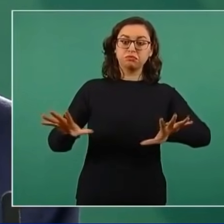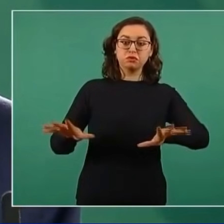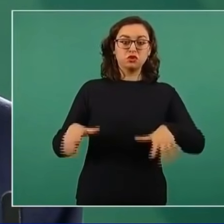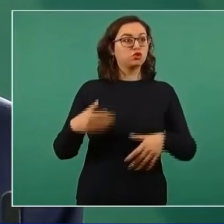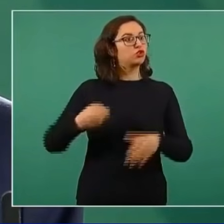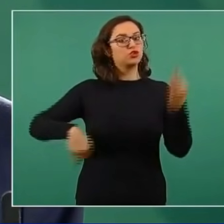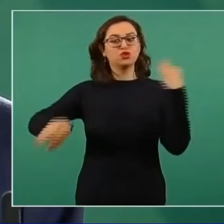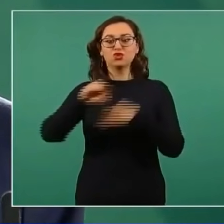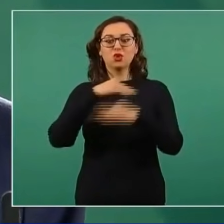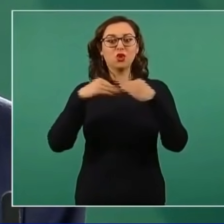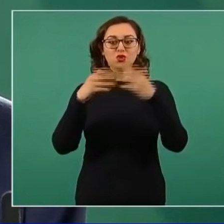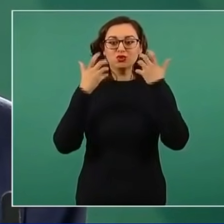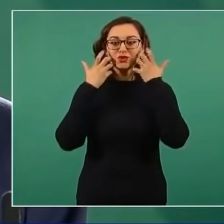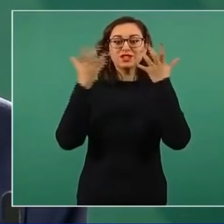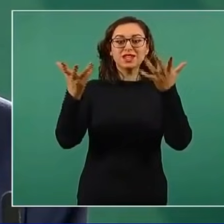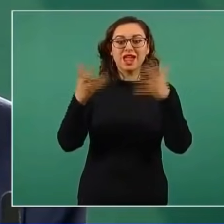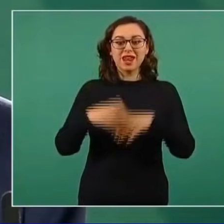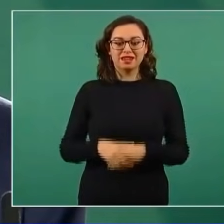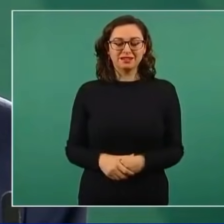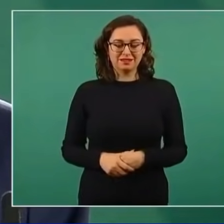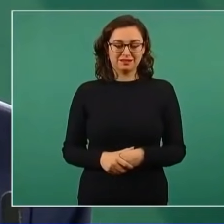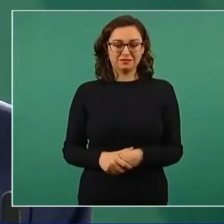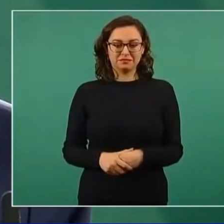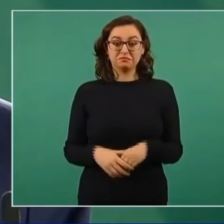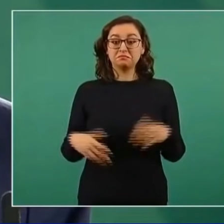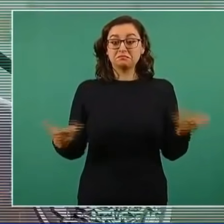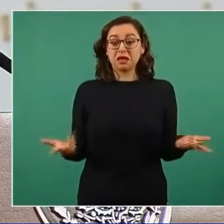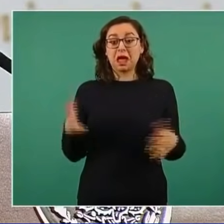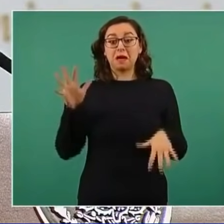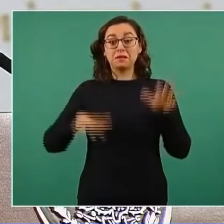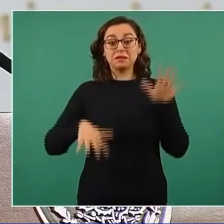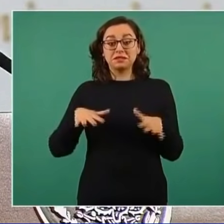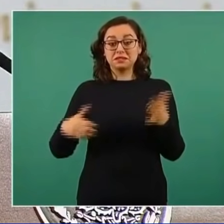Y muchos que vivimos en la ciudad pensamos